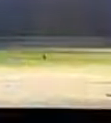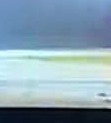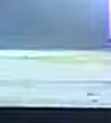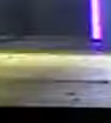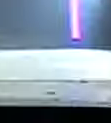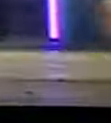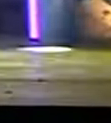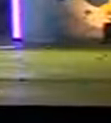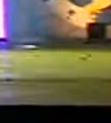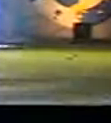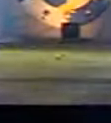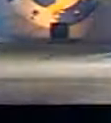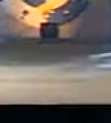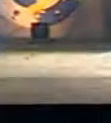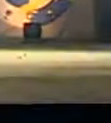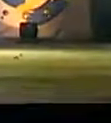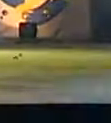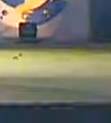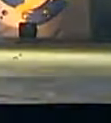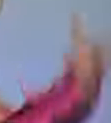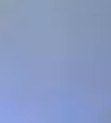The world is